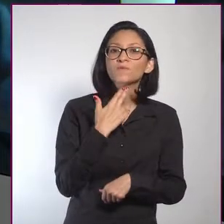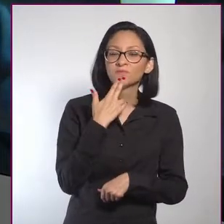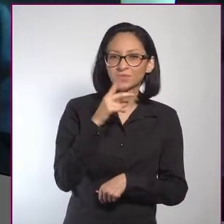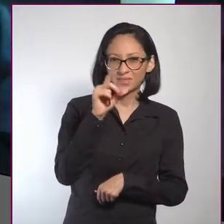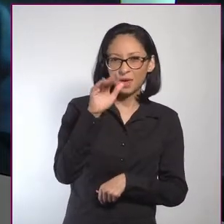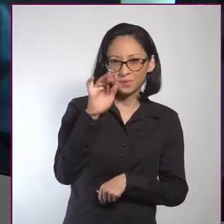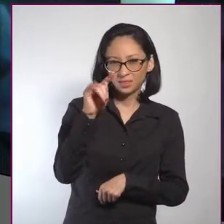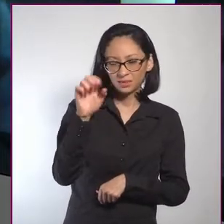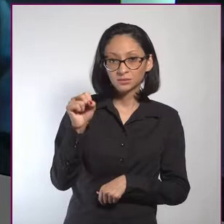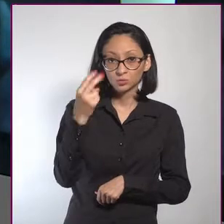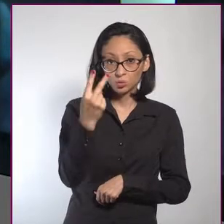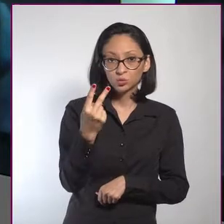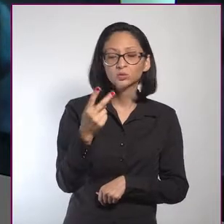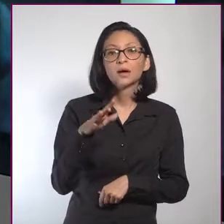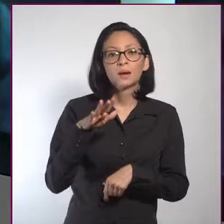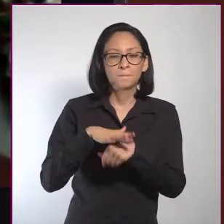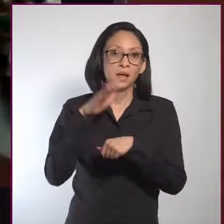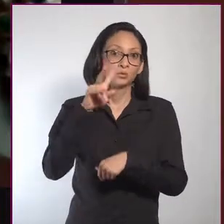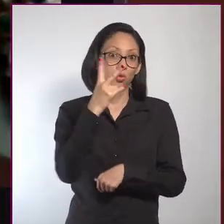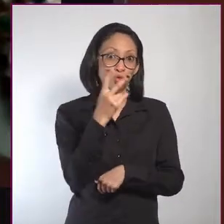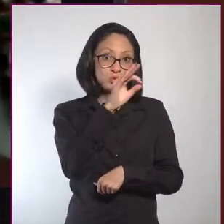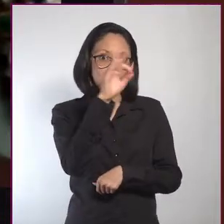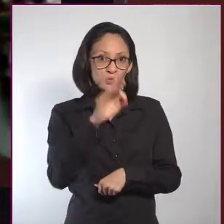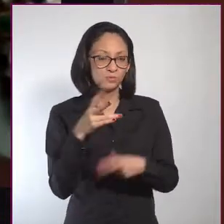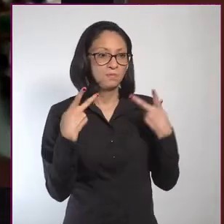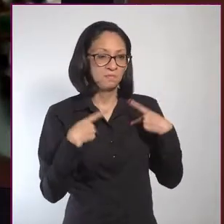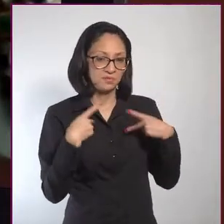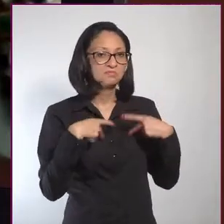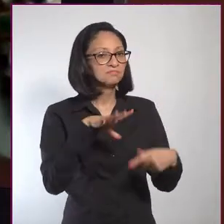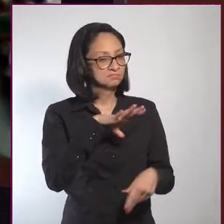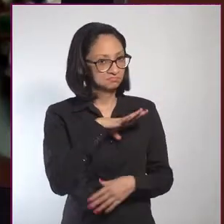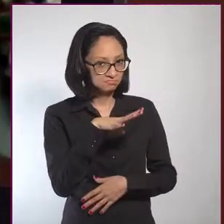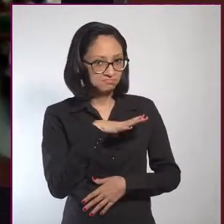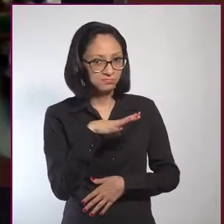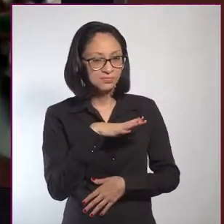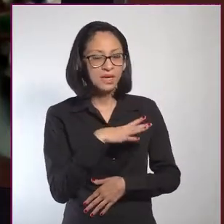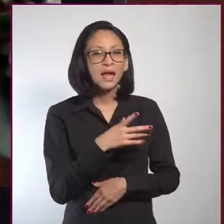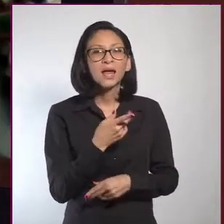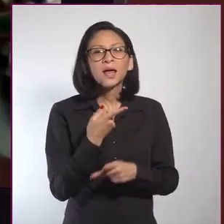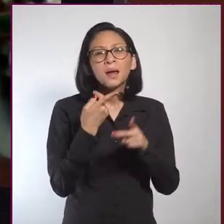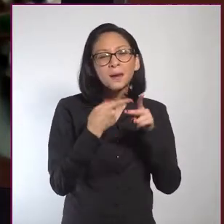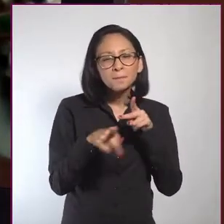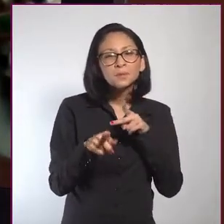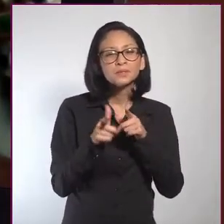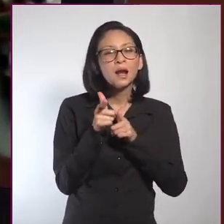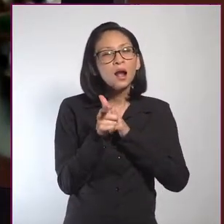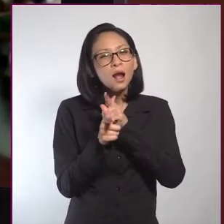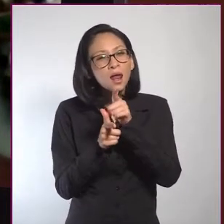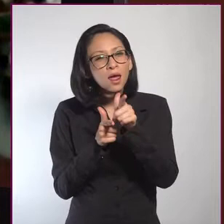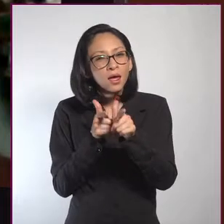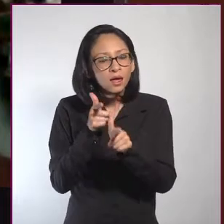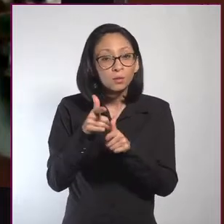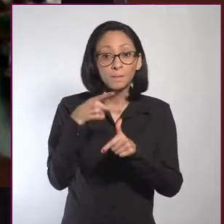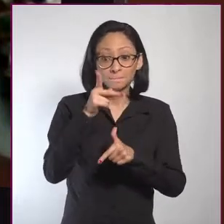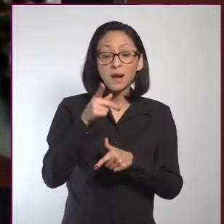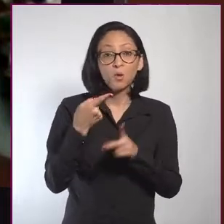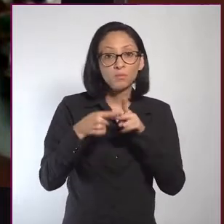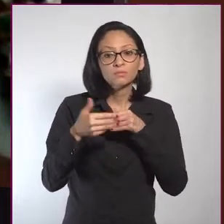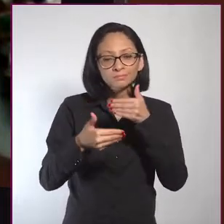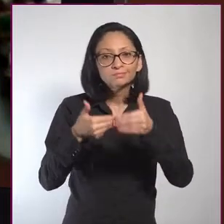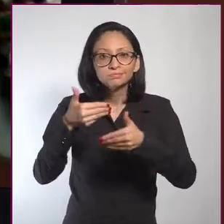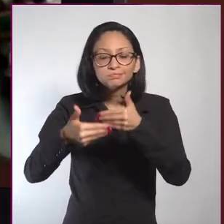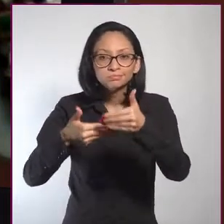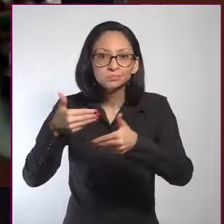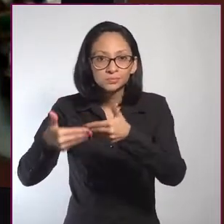del 90% de los casos. Es una enfermedad lentamente evolutiva. En promedio